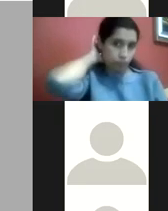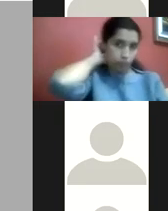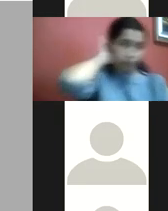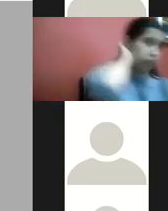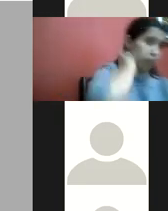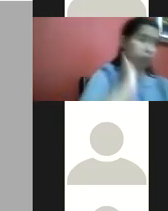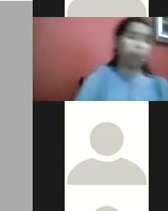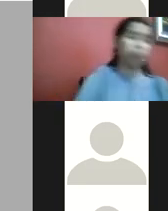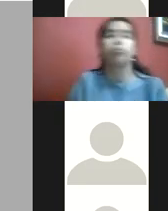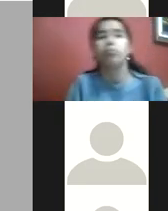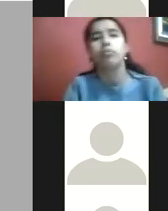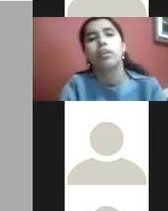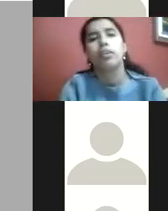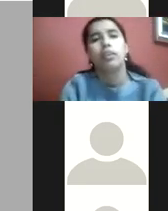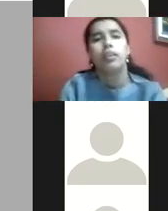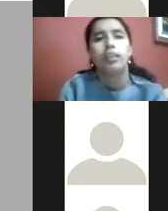Bien, entonces,